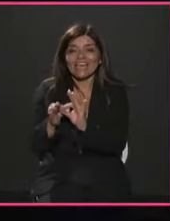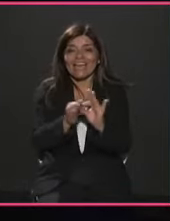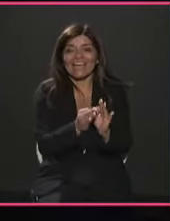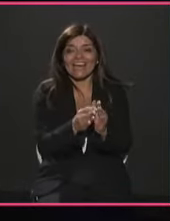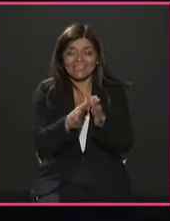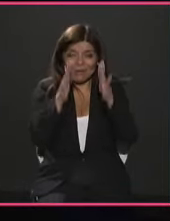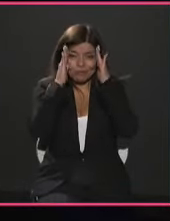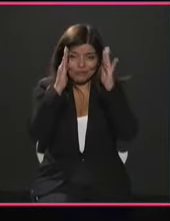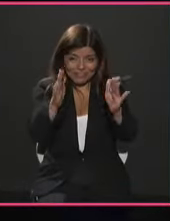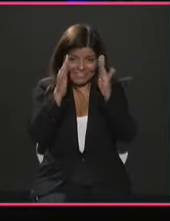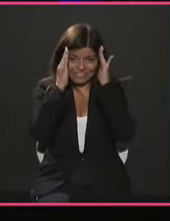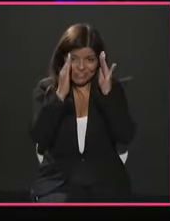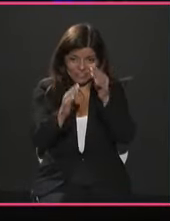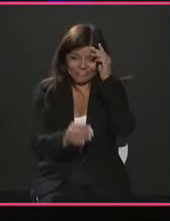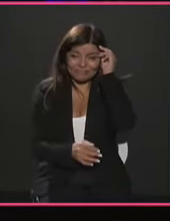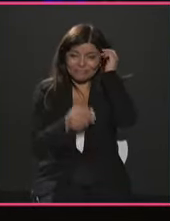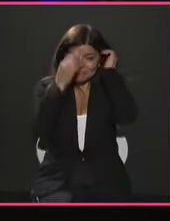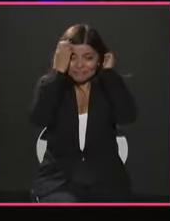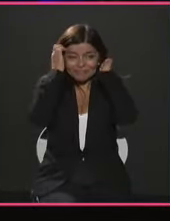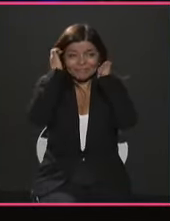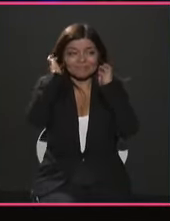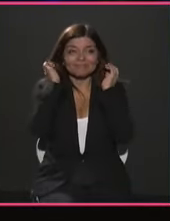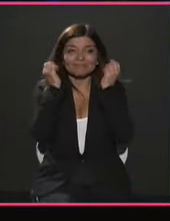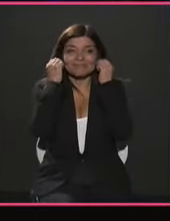tiempo y atención